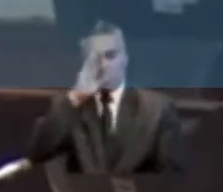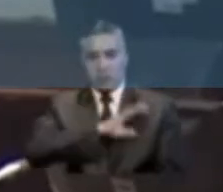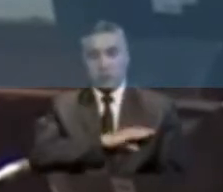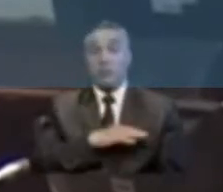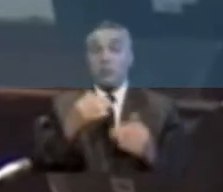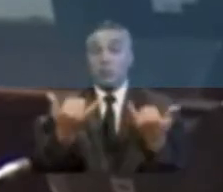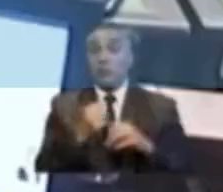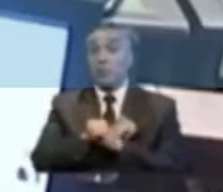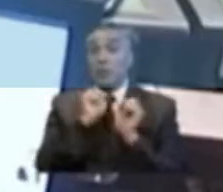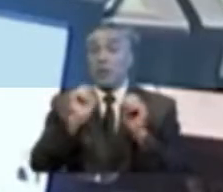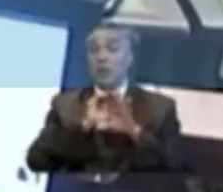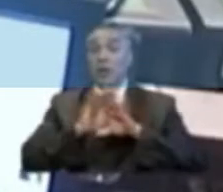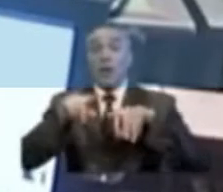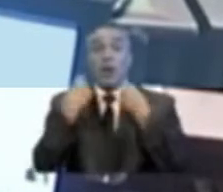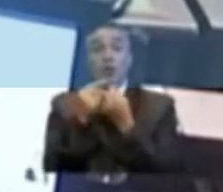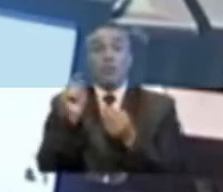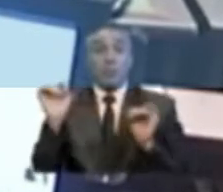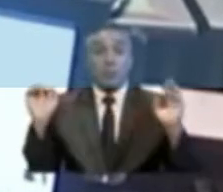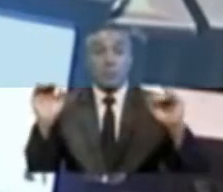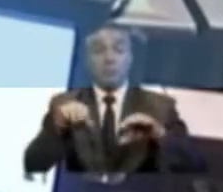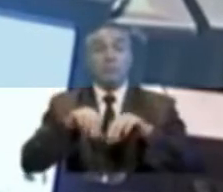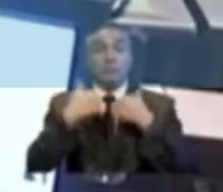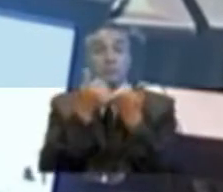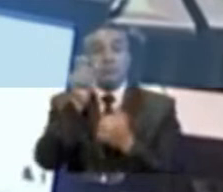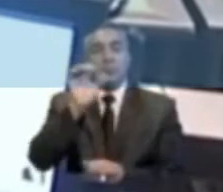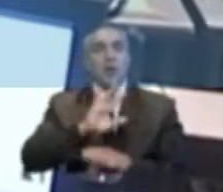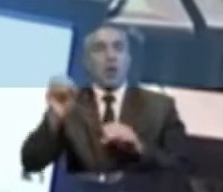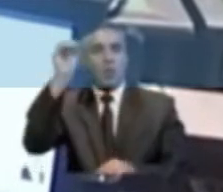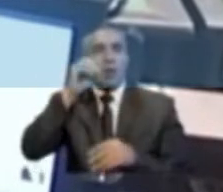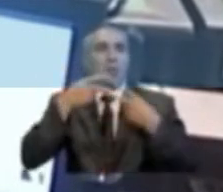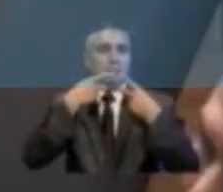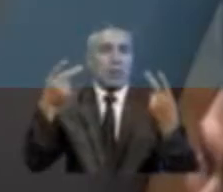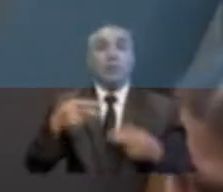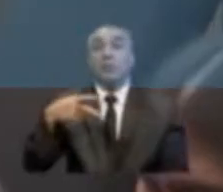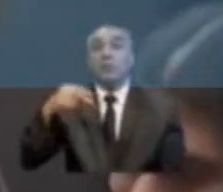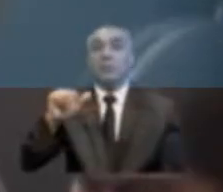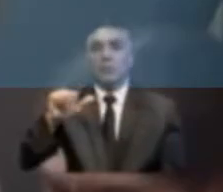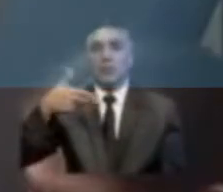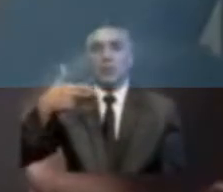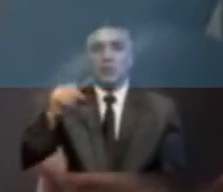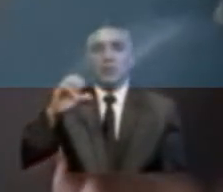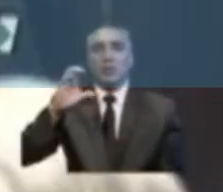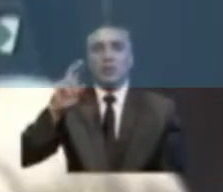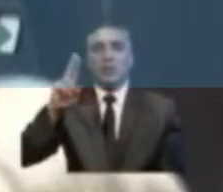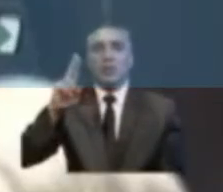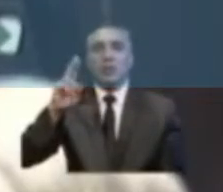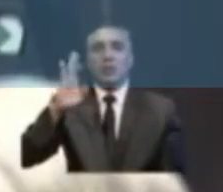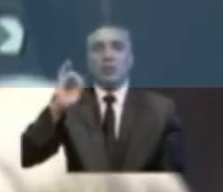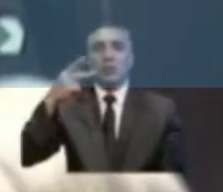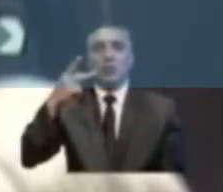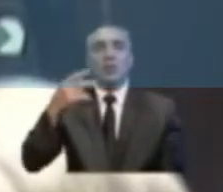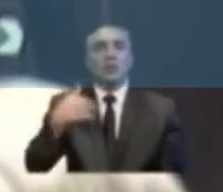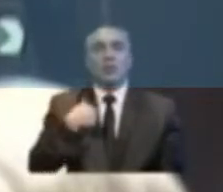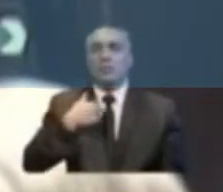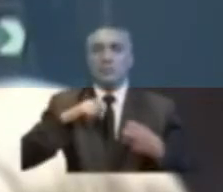ya algunas bancadas legislativas han presentado sus posturas. En Pachacútic dicen que tienen inconvenientes